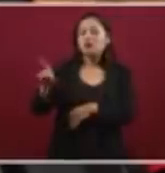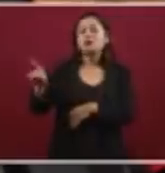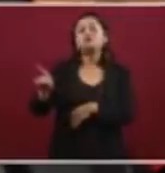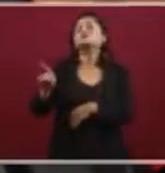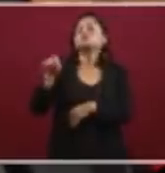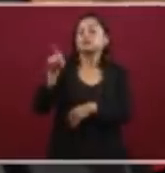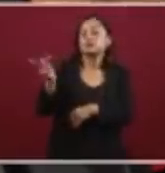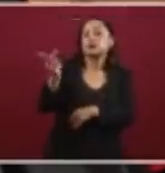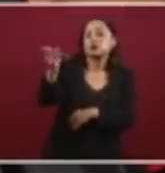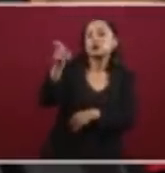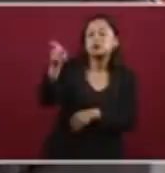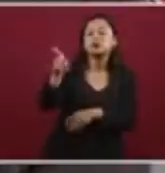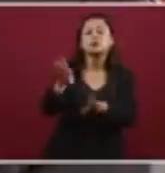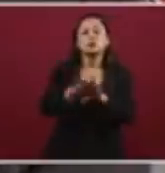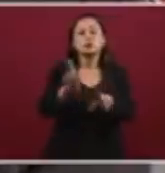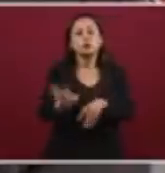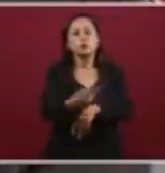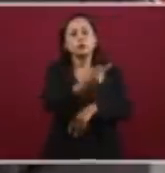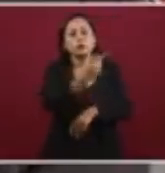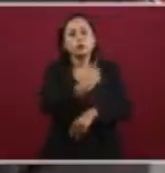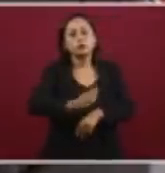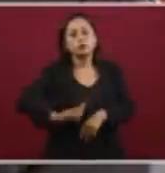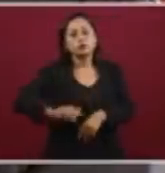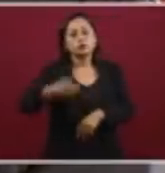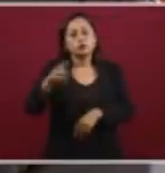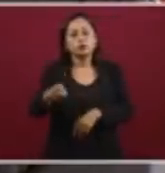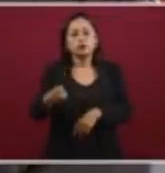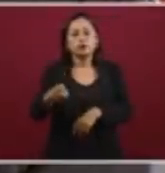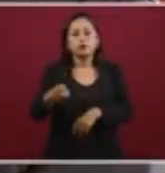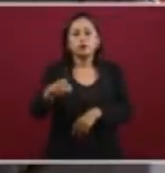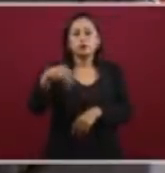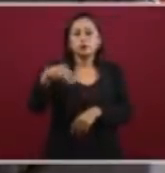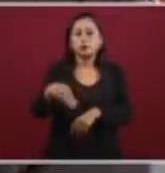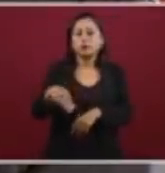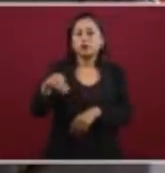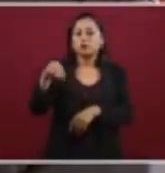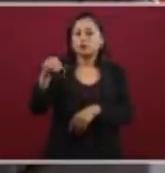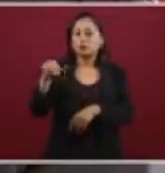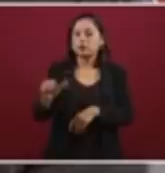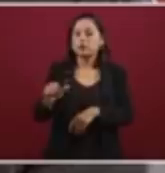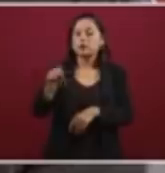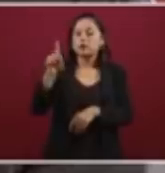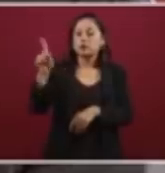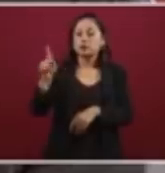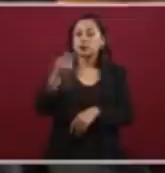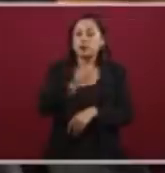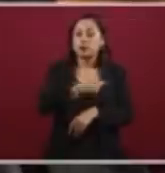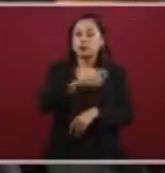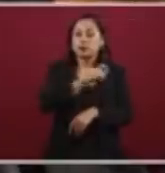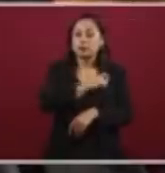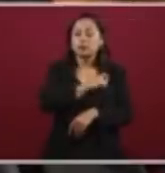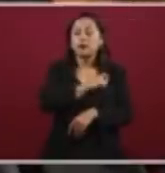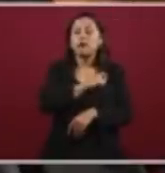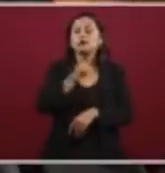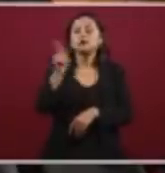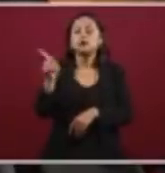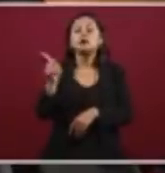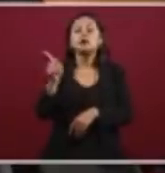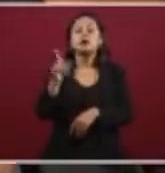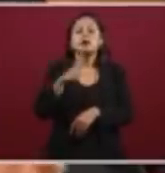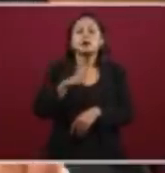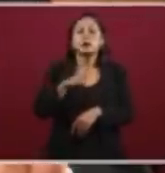de acuerdo con el centro de documentación de movimientos armados con sede en españa hay 40 grupos armados en la república mexicana